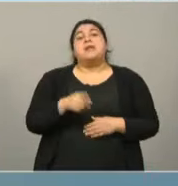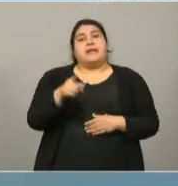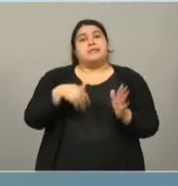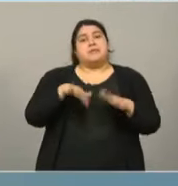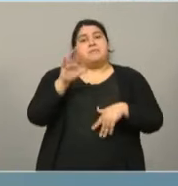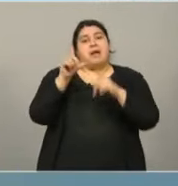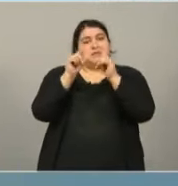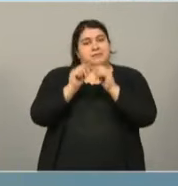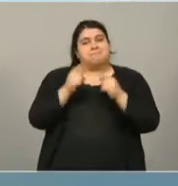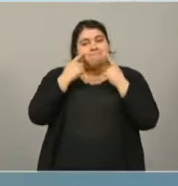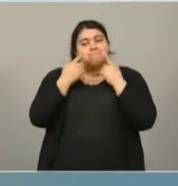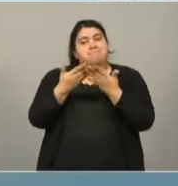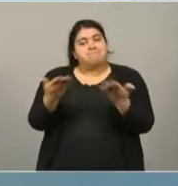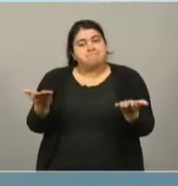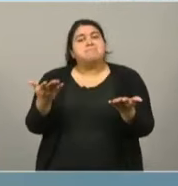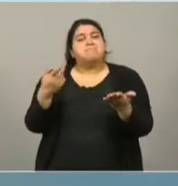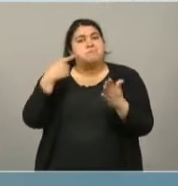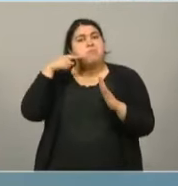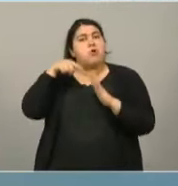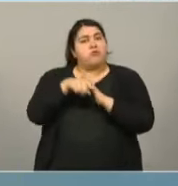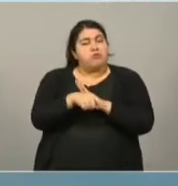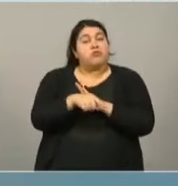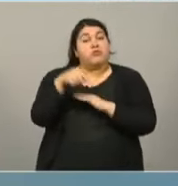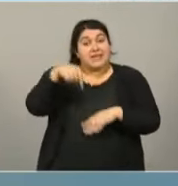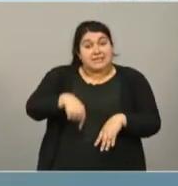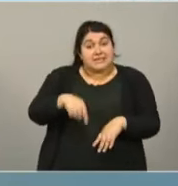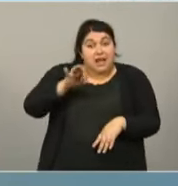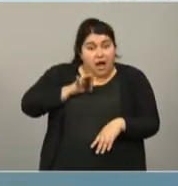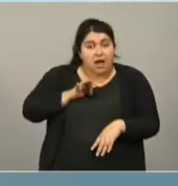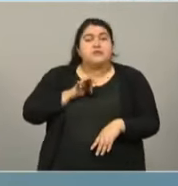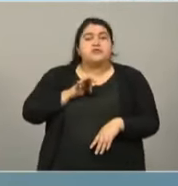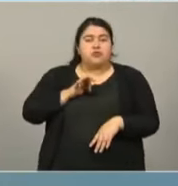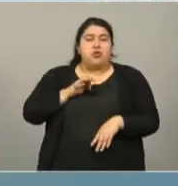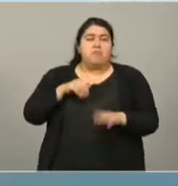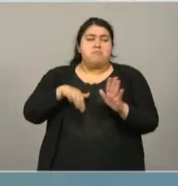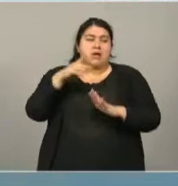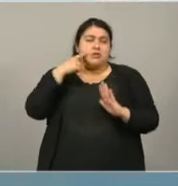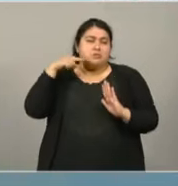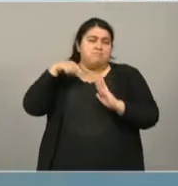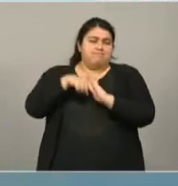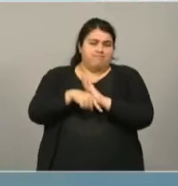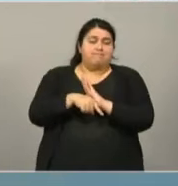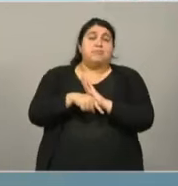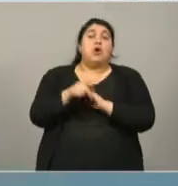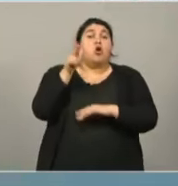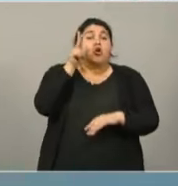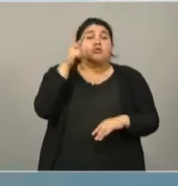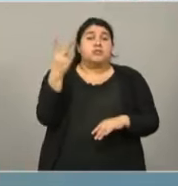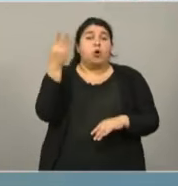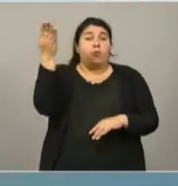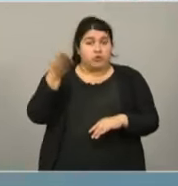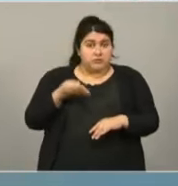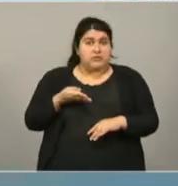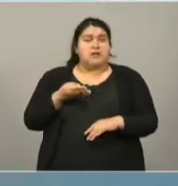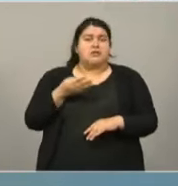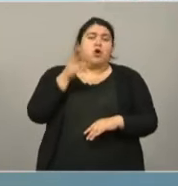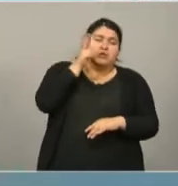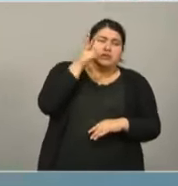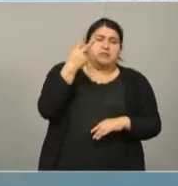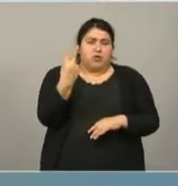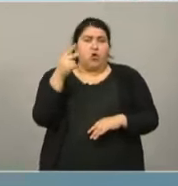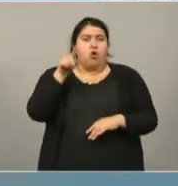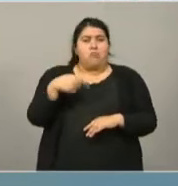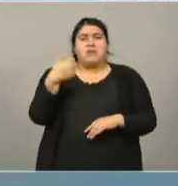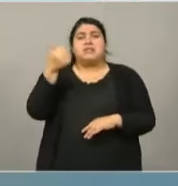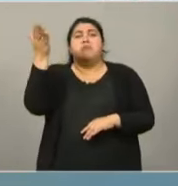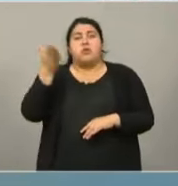tremenda eh profundidad y que este año se lo vea gravado el 82 por 82,6 por